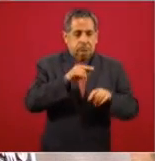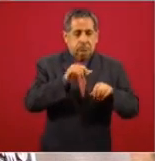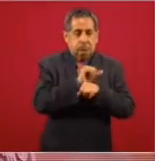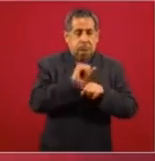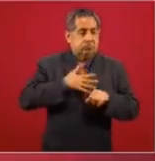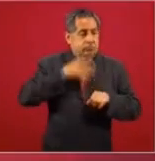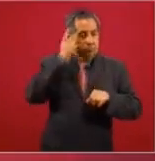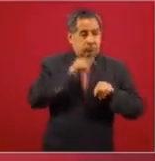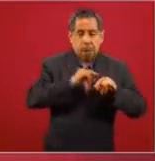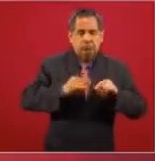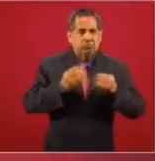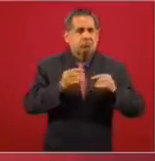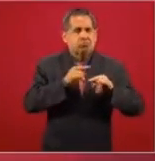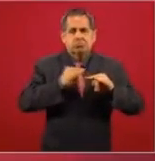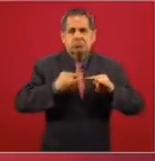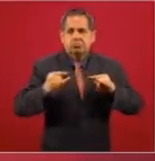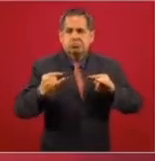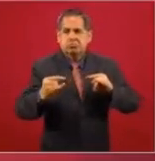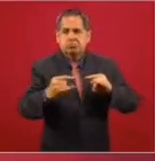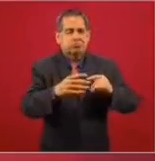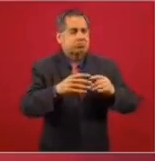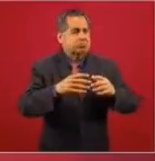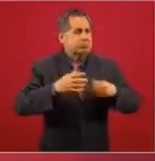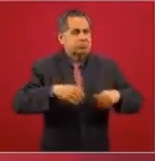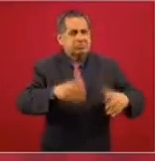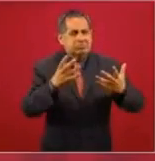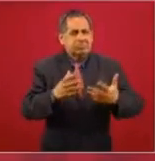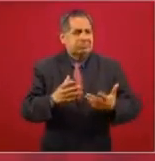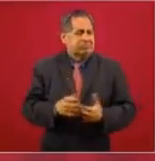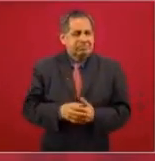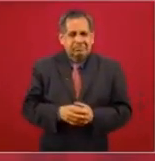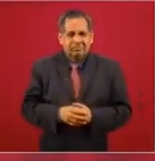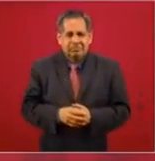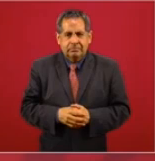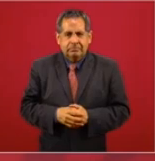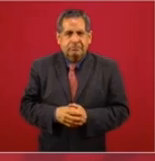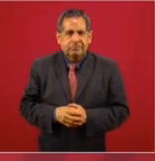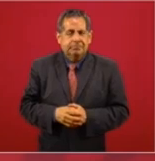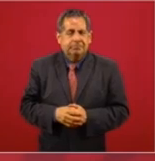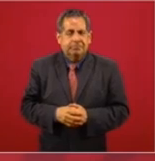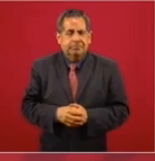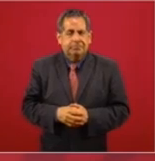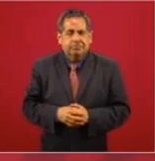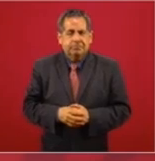no, 3, 4, 5 carros